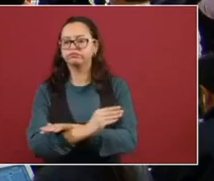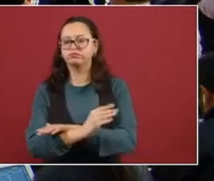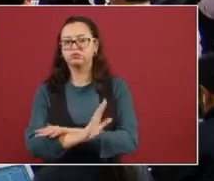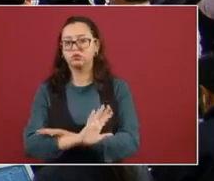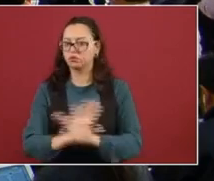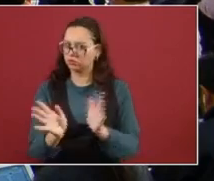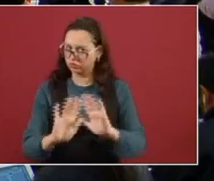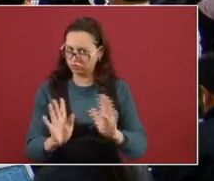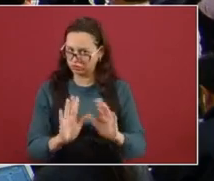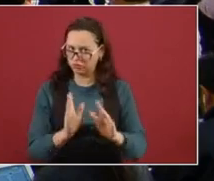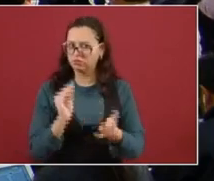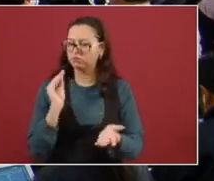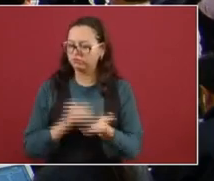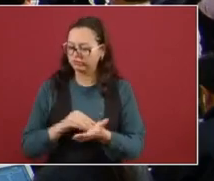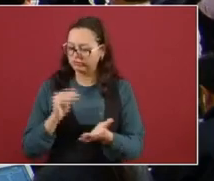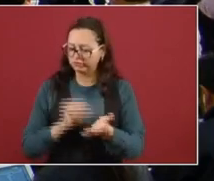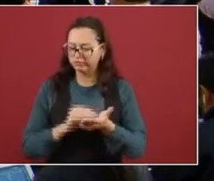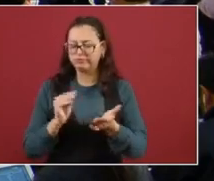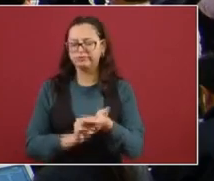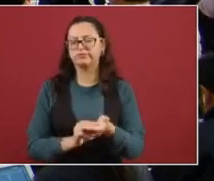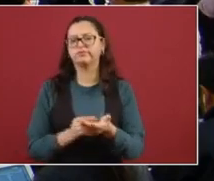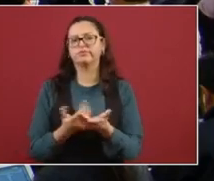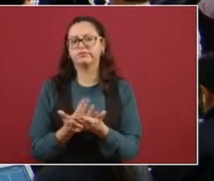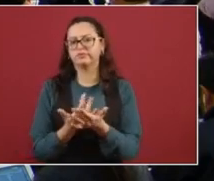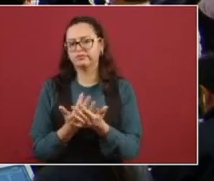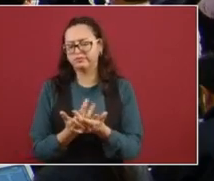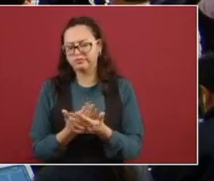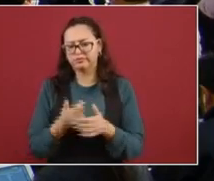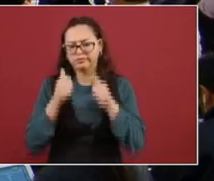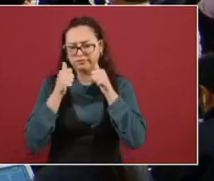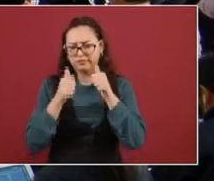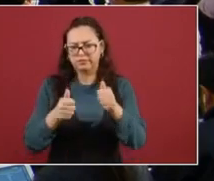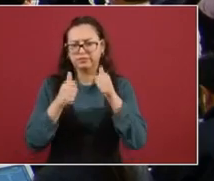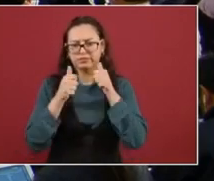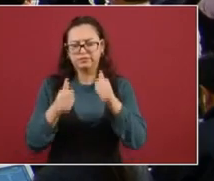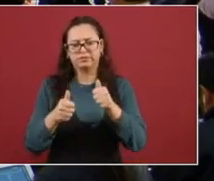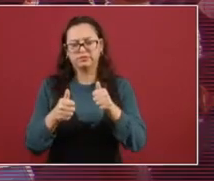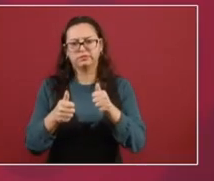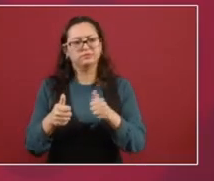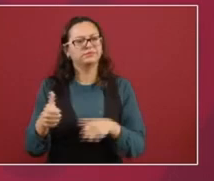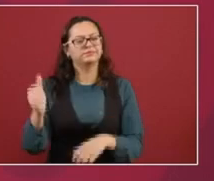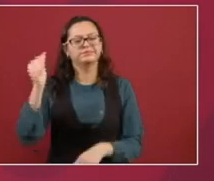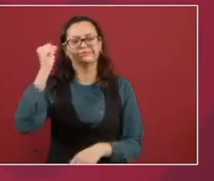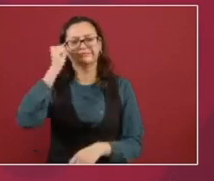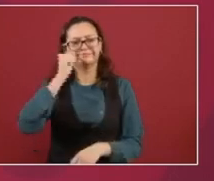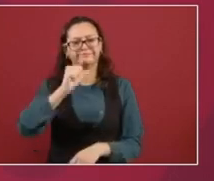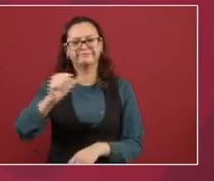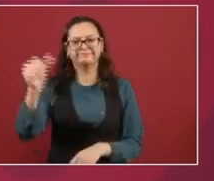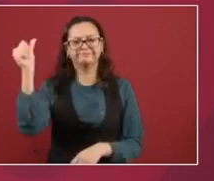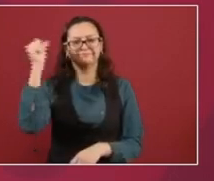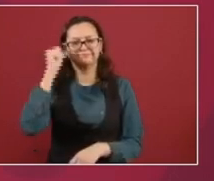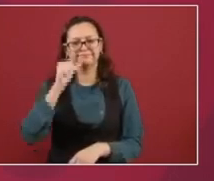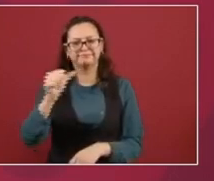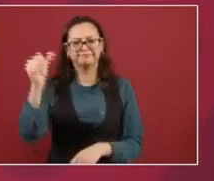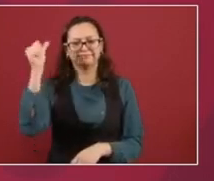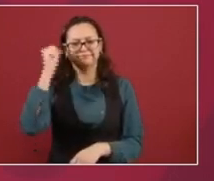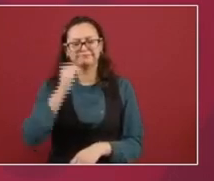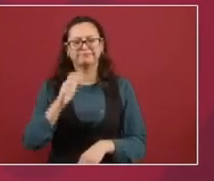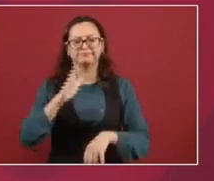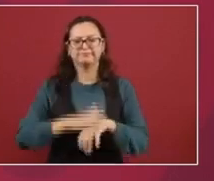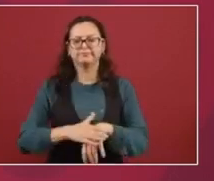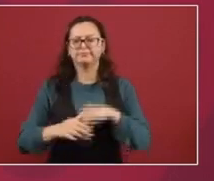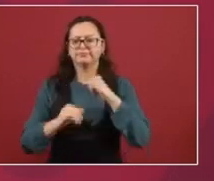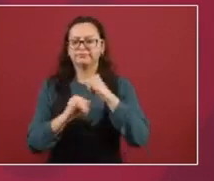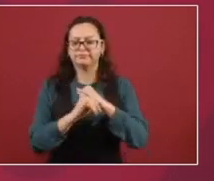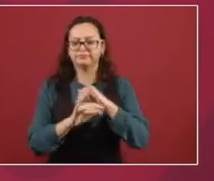abiertos todos estos casos y siempre estar pidiendo